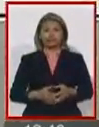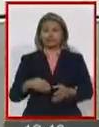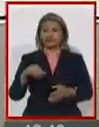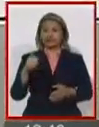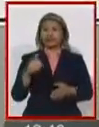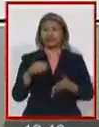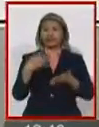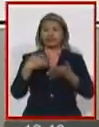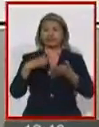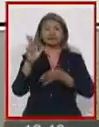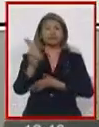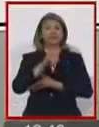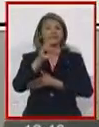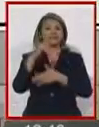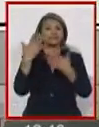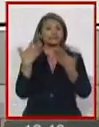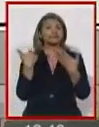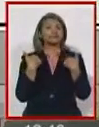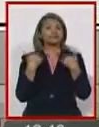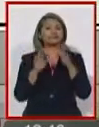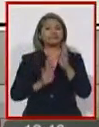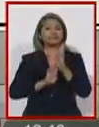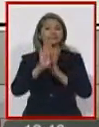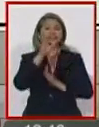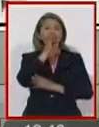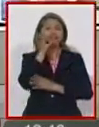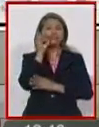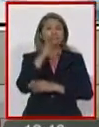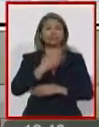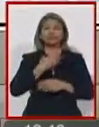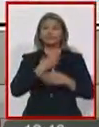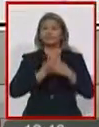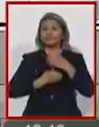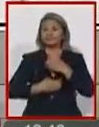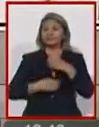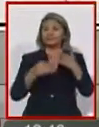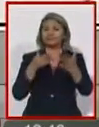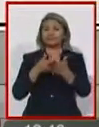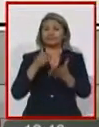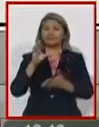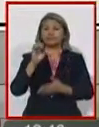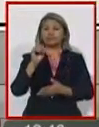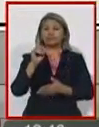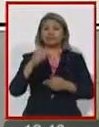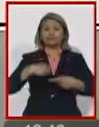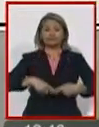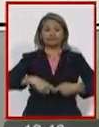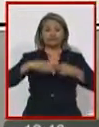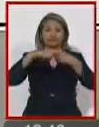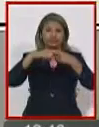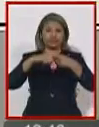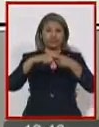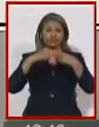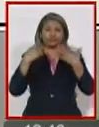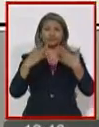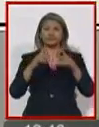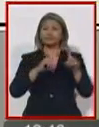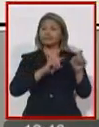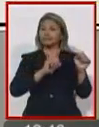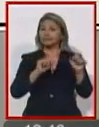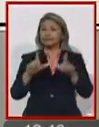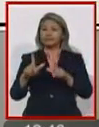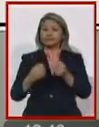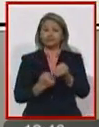Por otro lado, los estudiantes universitarios que llevaban adelante una huelga de hambre en rechazo al Código del Sistema Penal levantaron sus medidas de presión, pero están